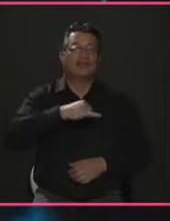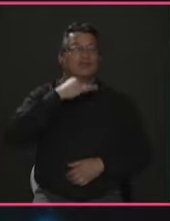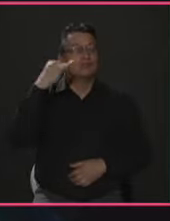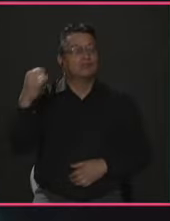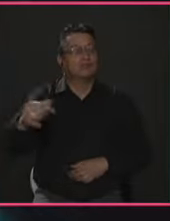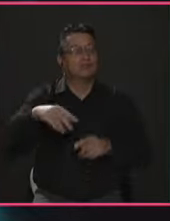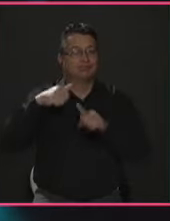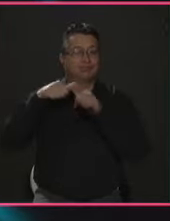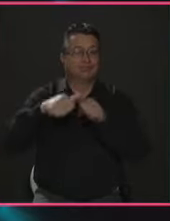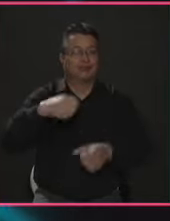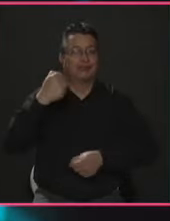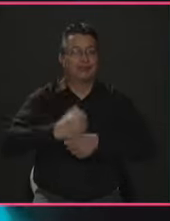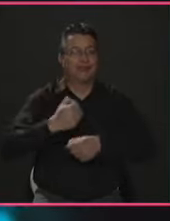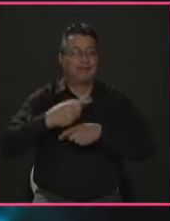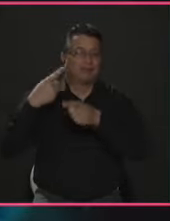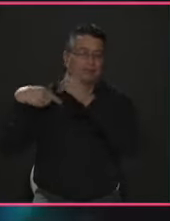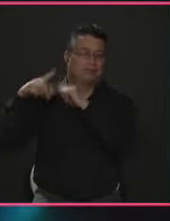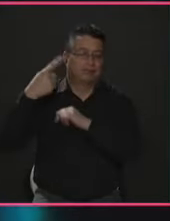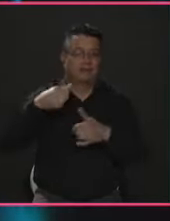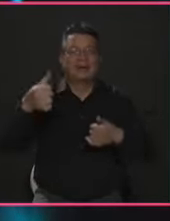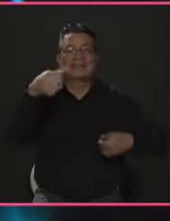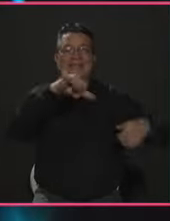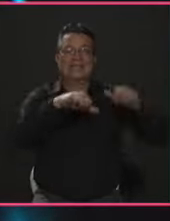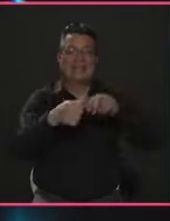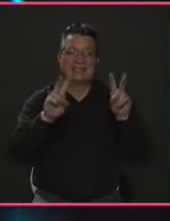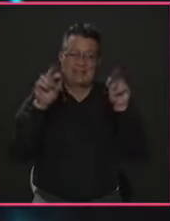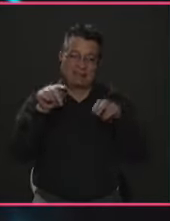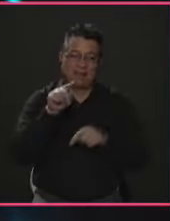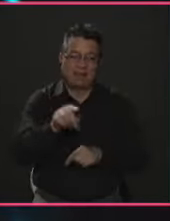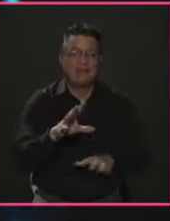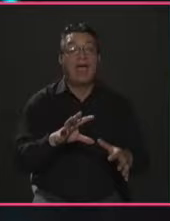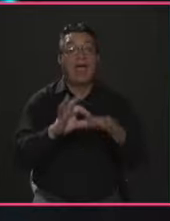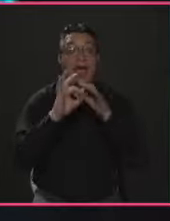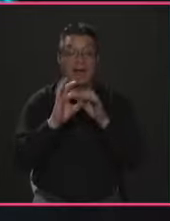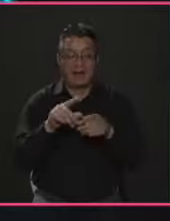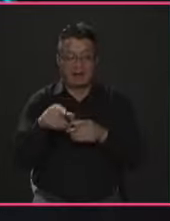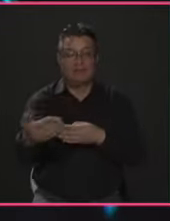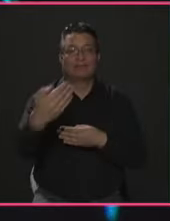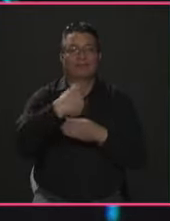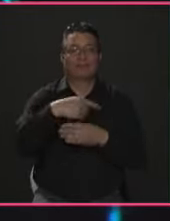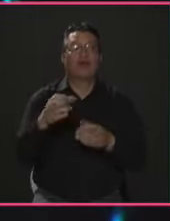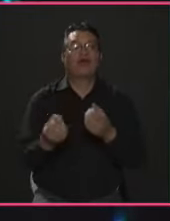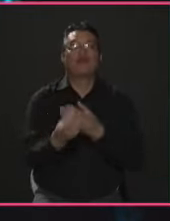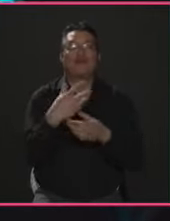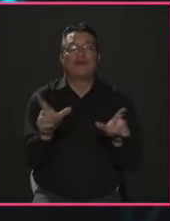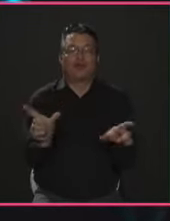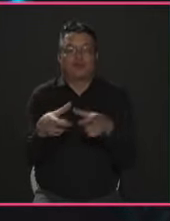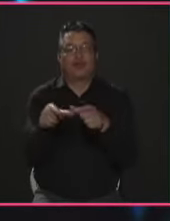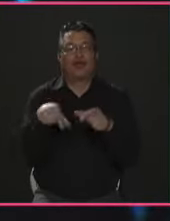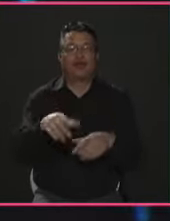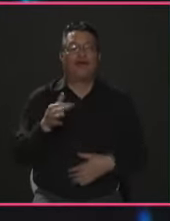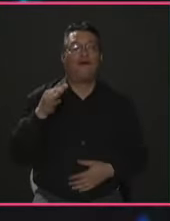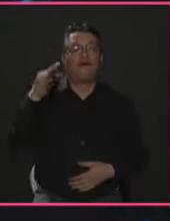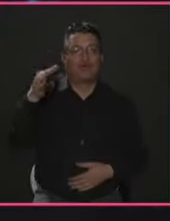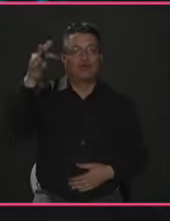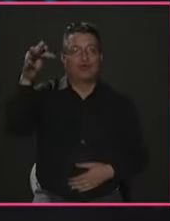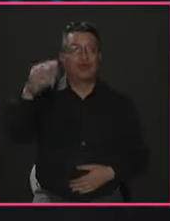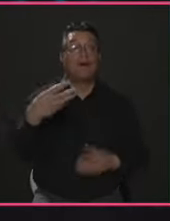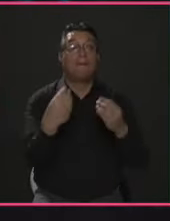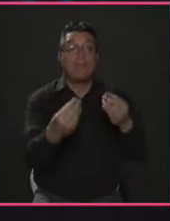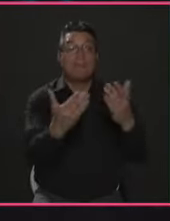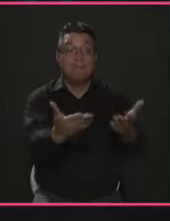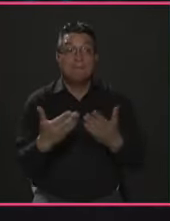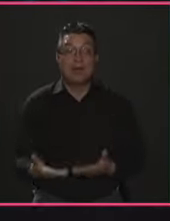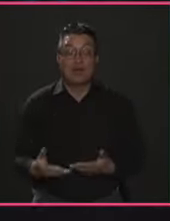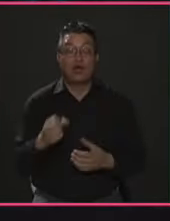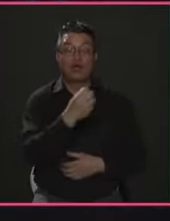en ciencias y muy felices por supuesto de estar en esta nueva versión de congreso futuro Así es bienvenidos y bienvenidos entonces